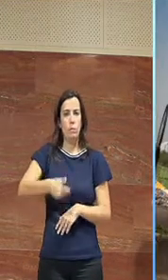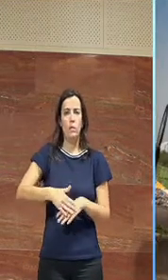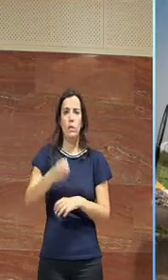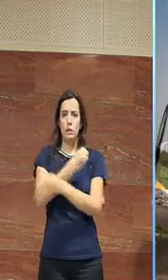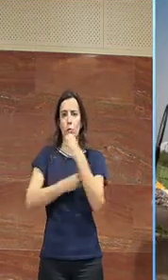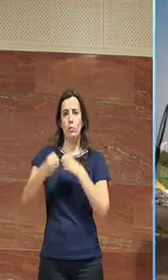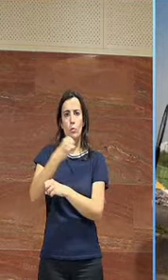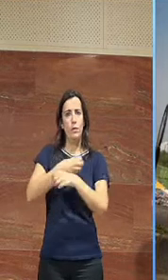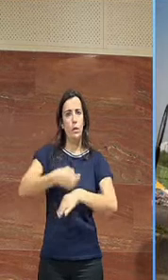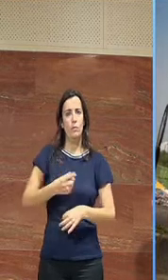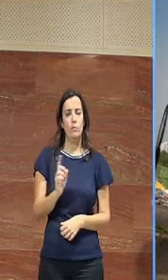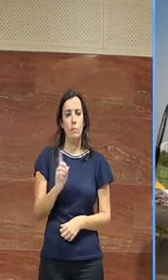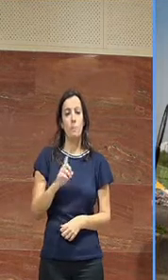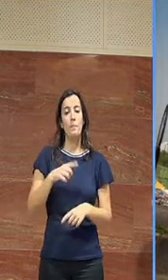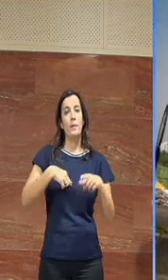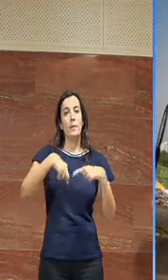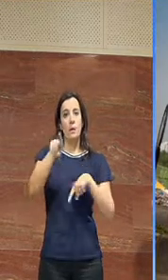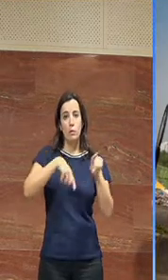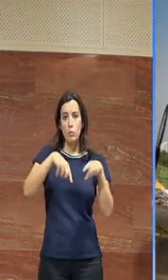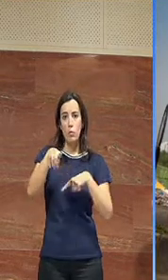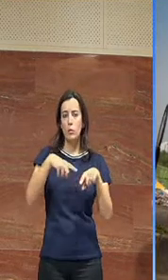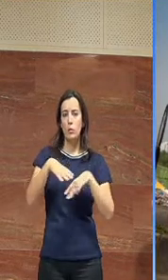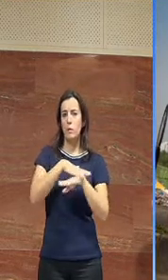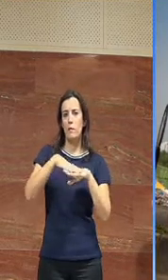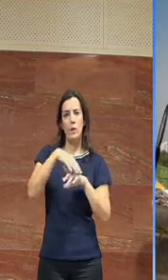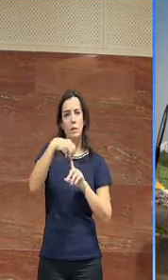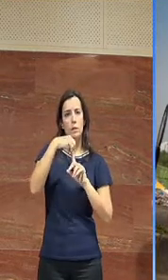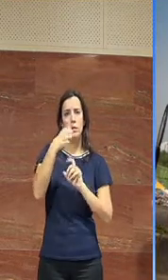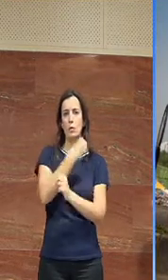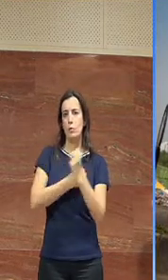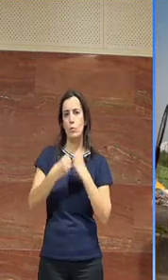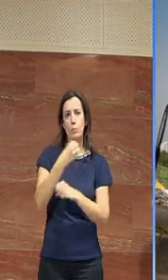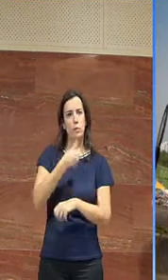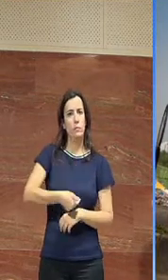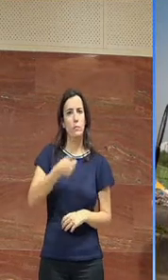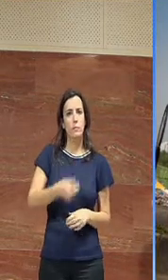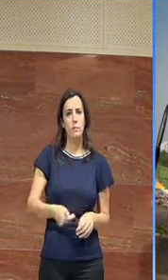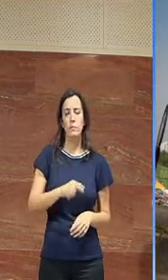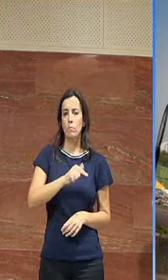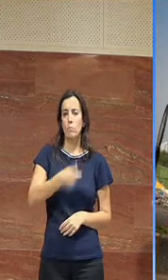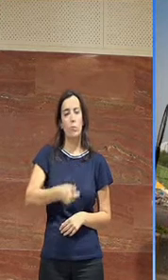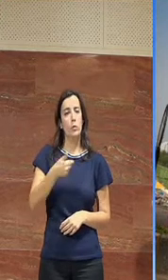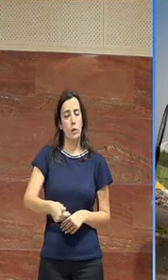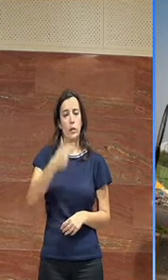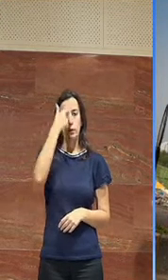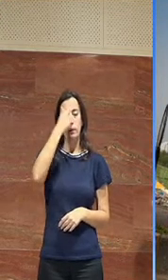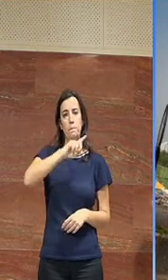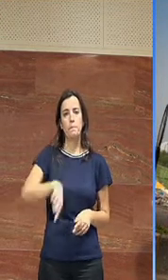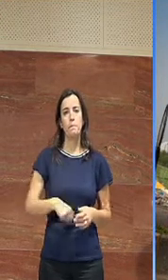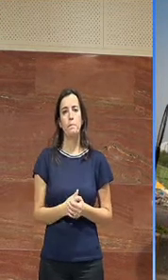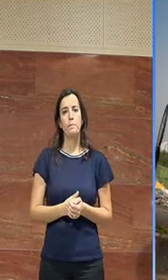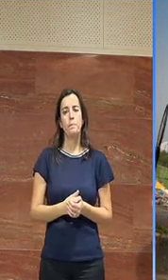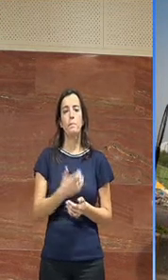¿no? El transporte es la base de la economía y eso es fundamental tenerlo en cuenta. Si